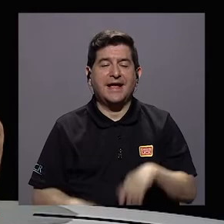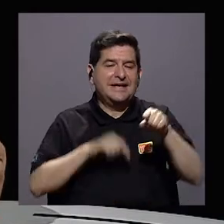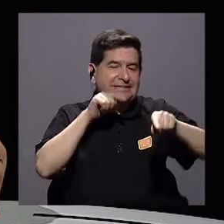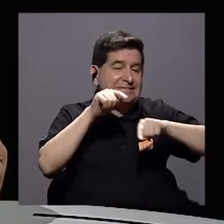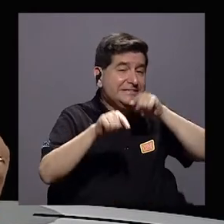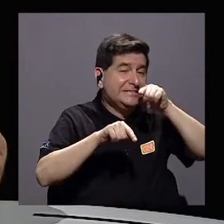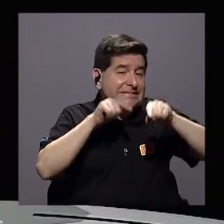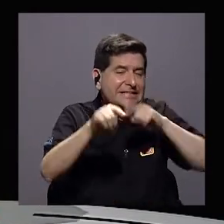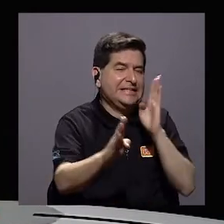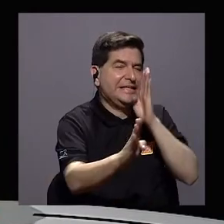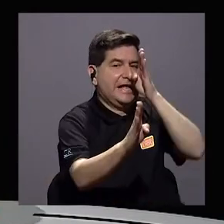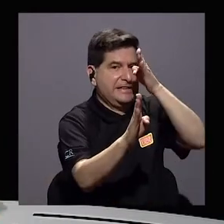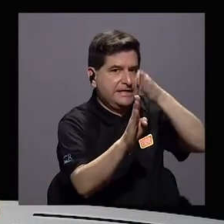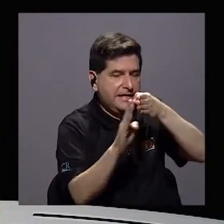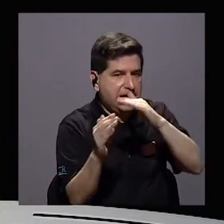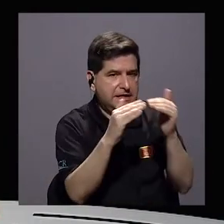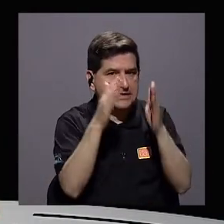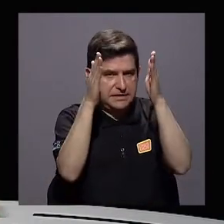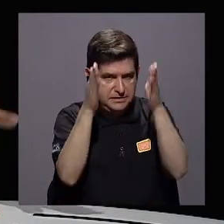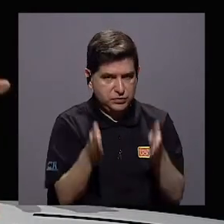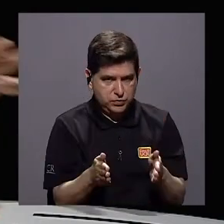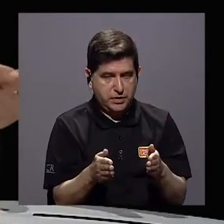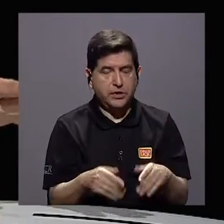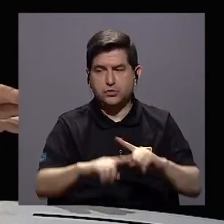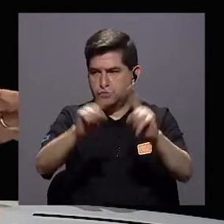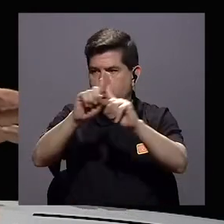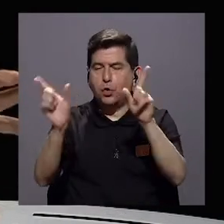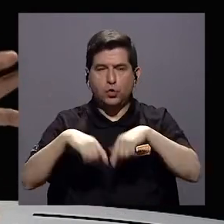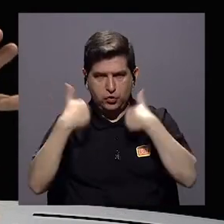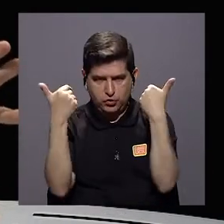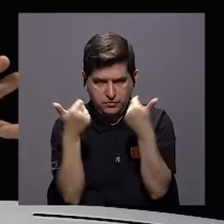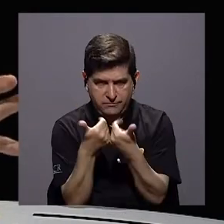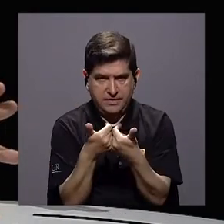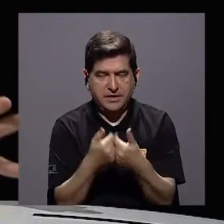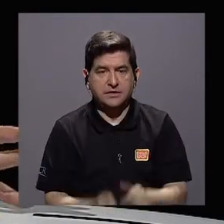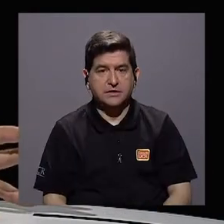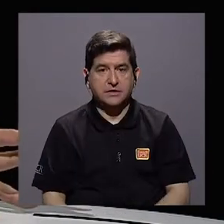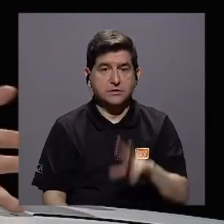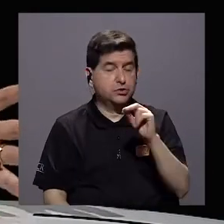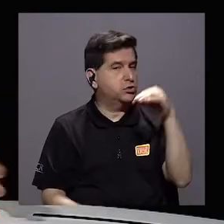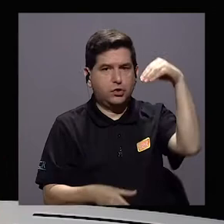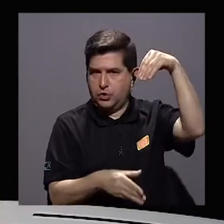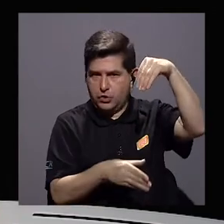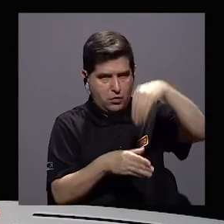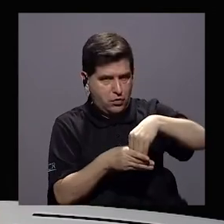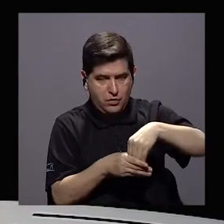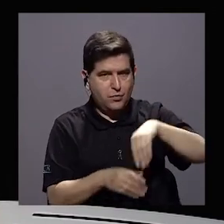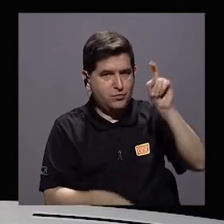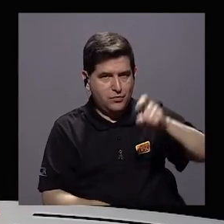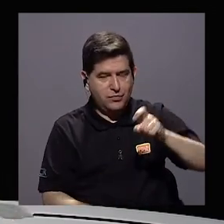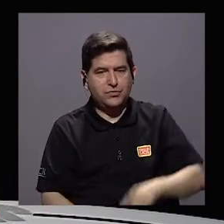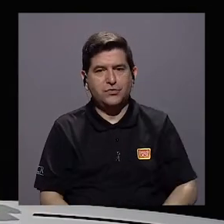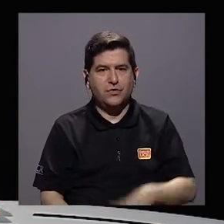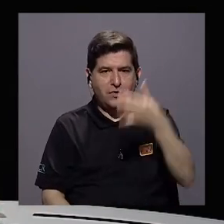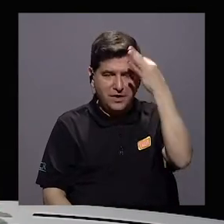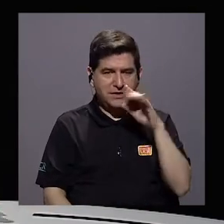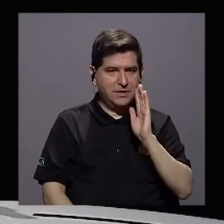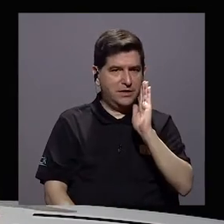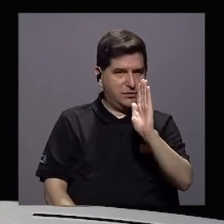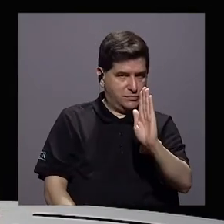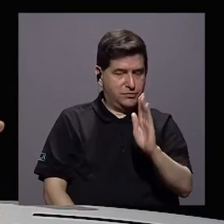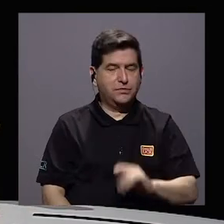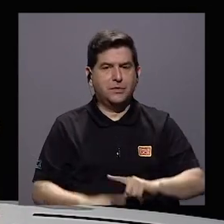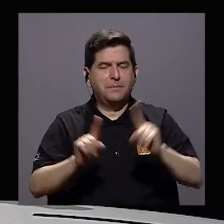la crítica directa de la ciudadanía o de muchos sectores, en los que no incluye, obviamente, necesariamente la posición que usted